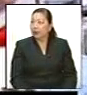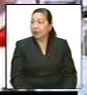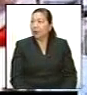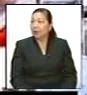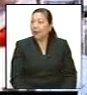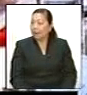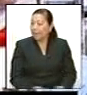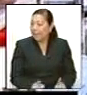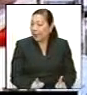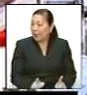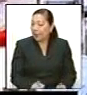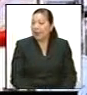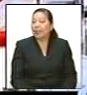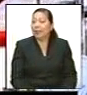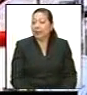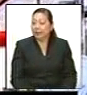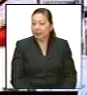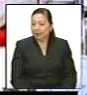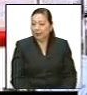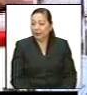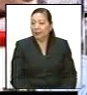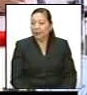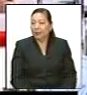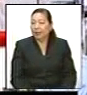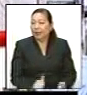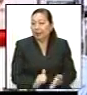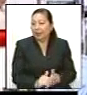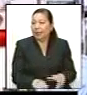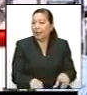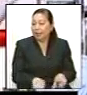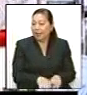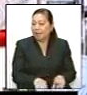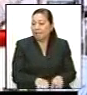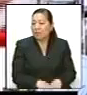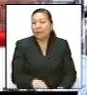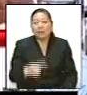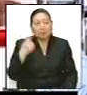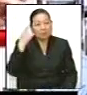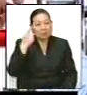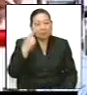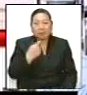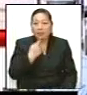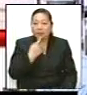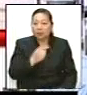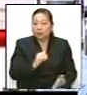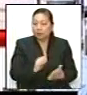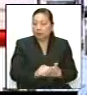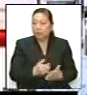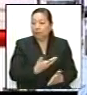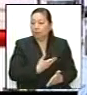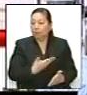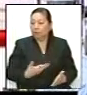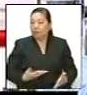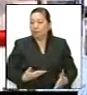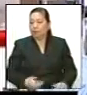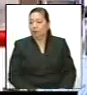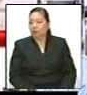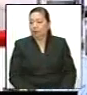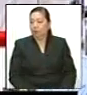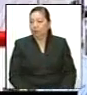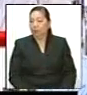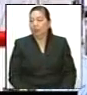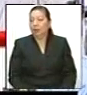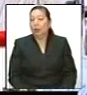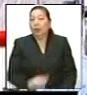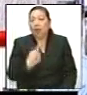a dónde va la categoría, sino que también pienso y sugiero, presidente, y por